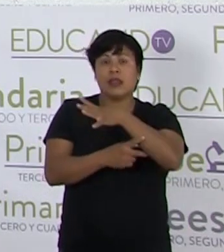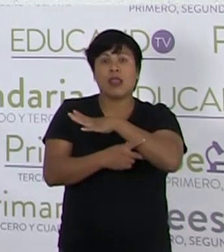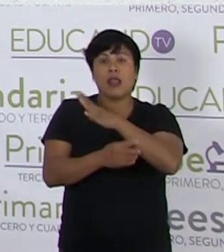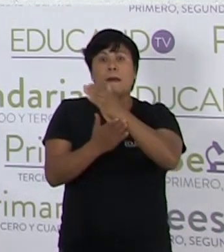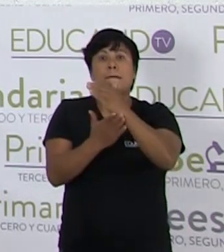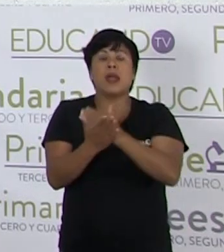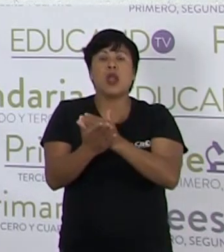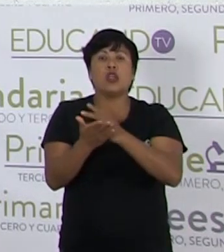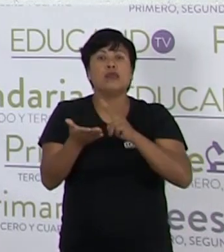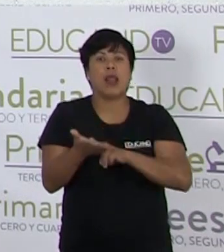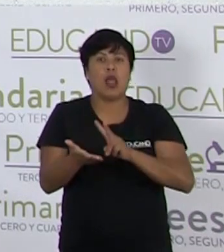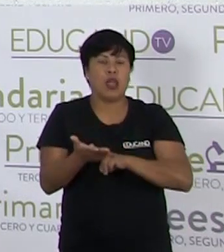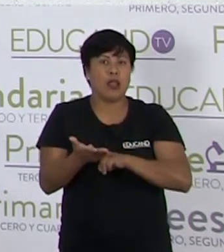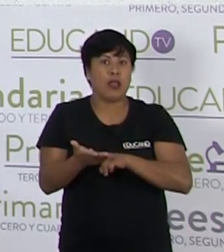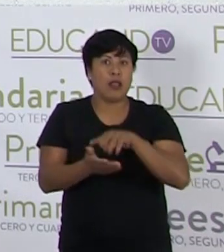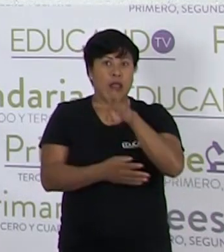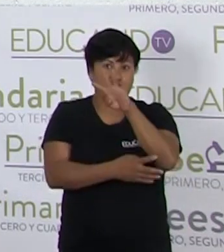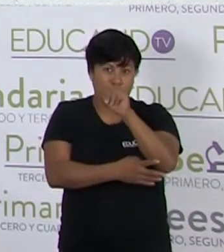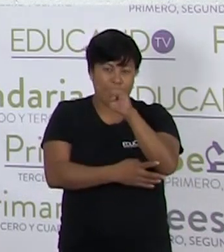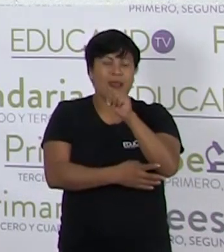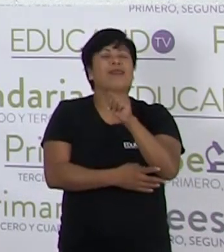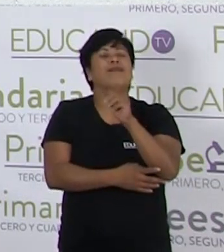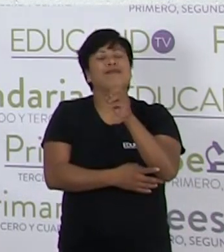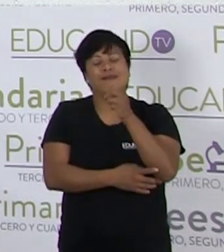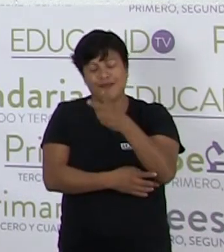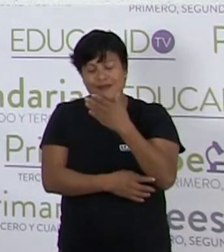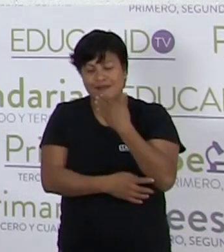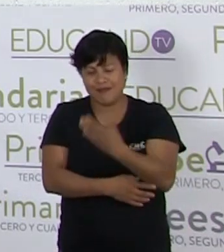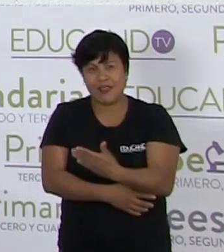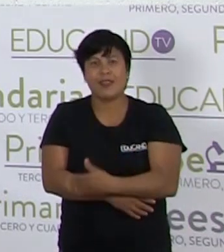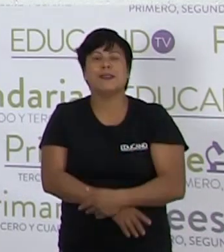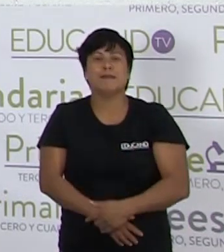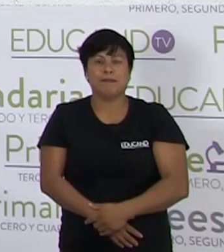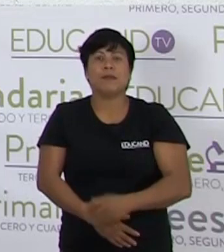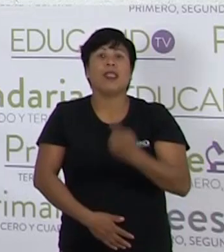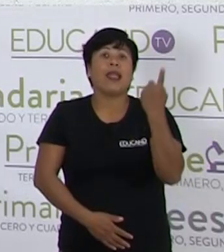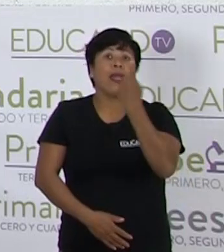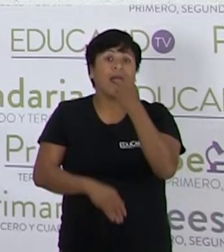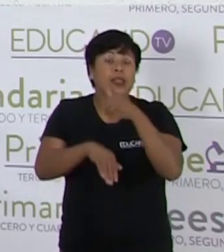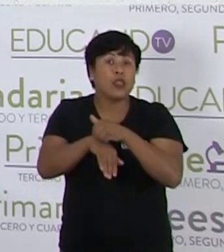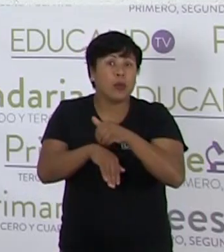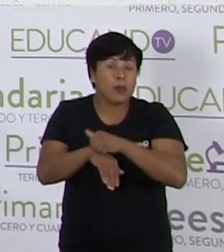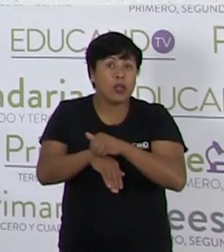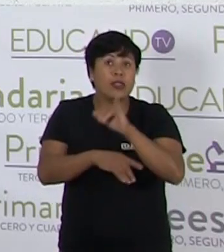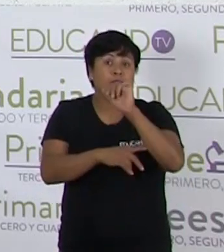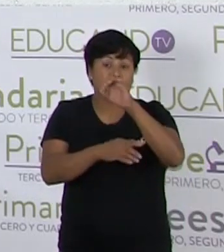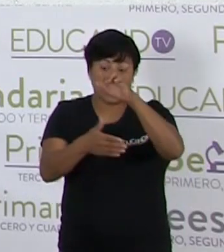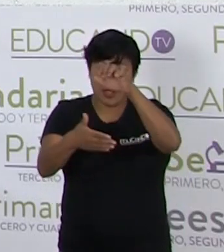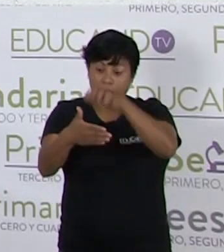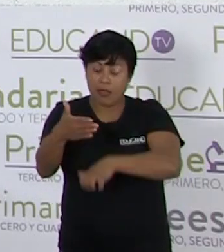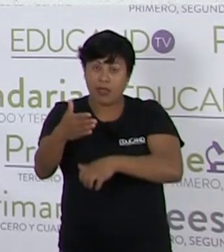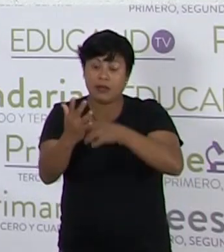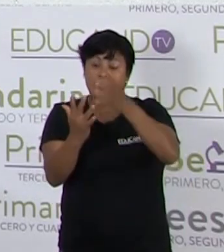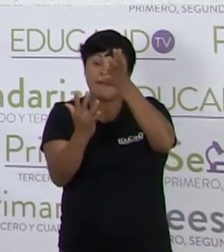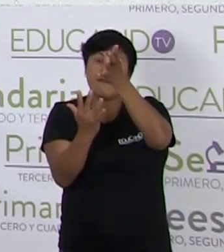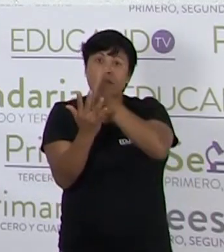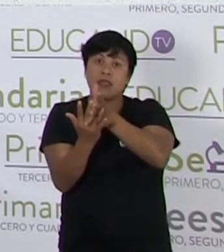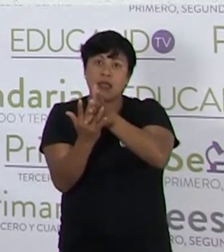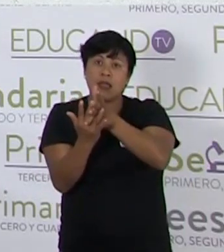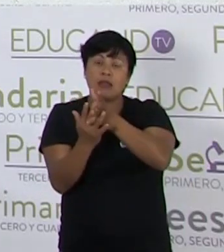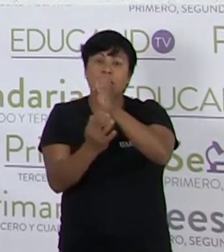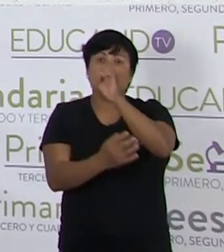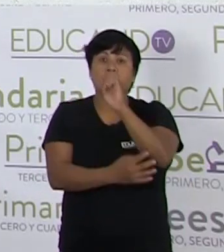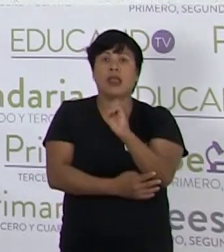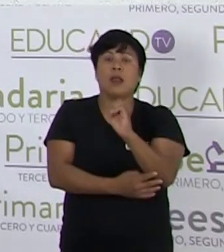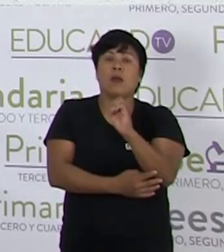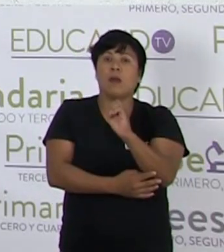menor valor? El 9, ¿verdad? Bien, ahora. ¿Qué número, si le quitas la mitad, te queda